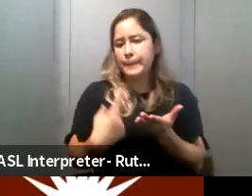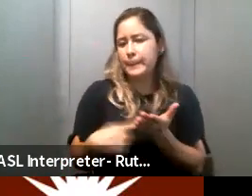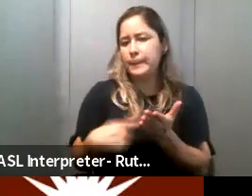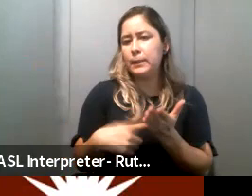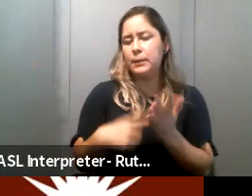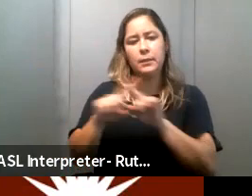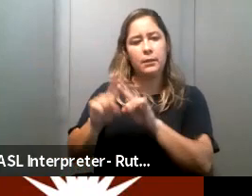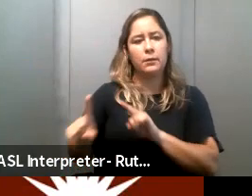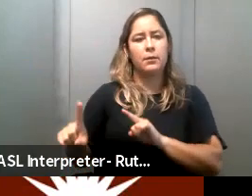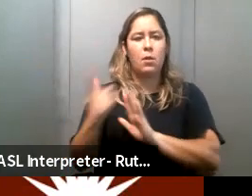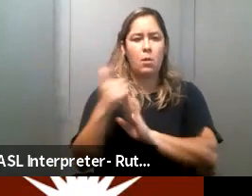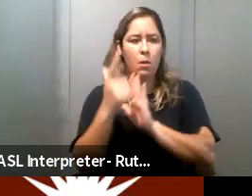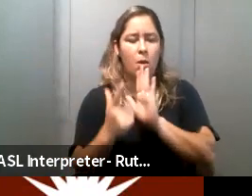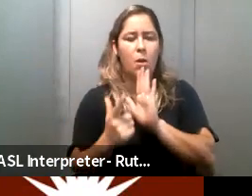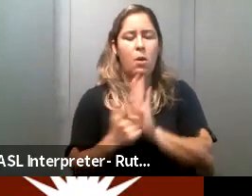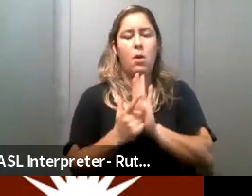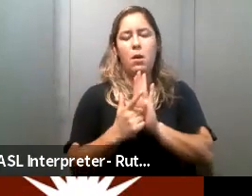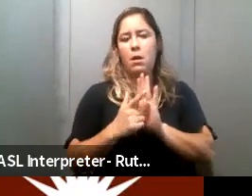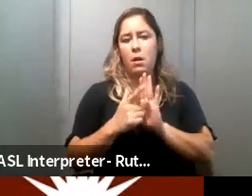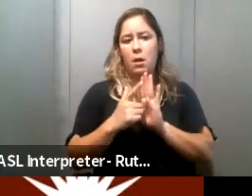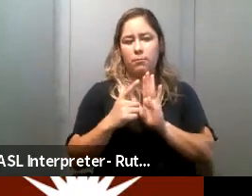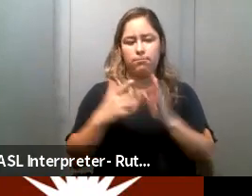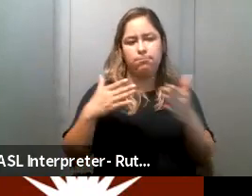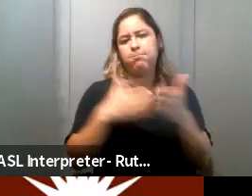se aprovechen de la comunidad.